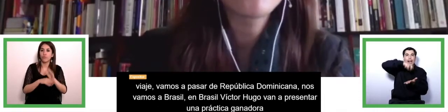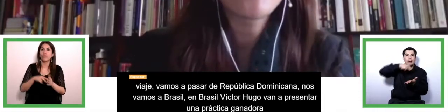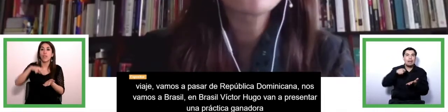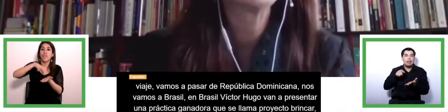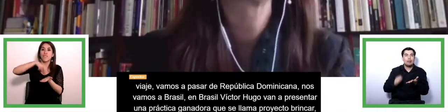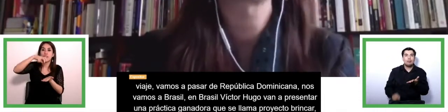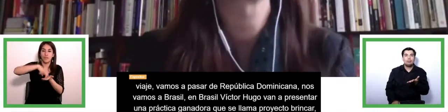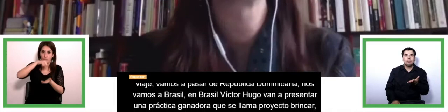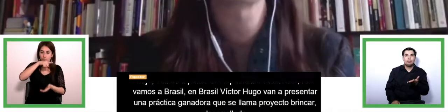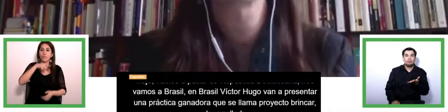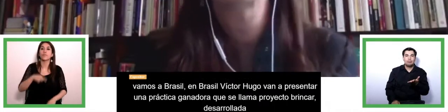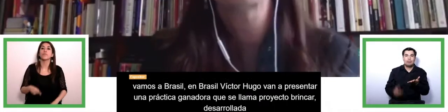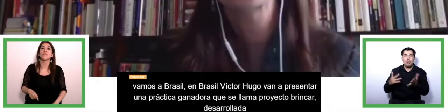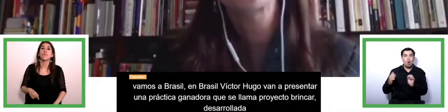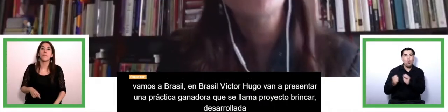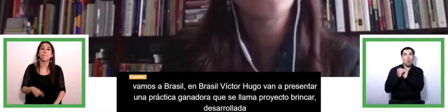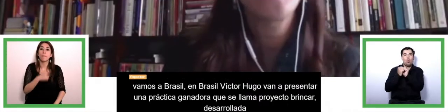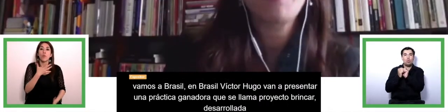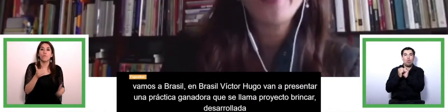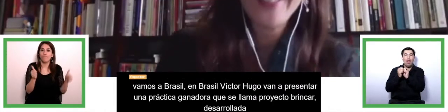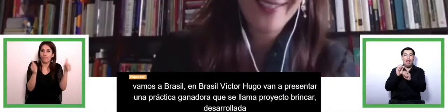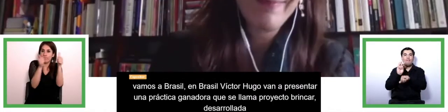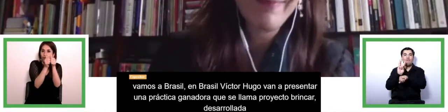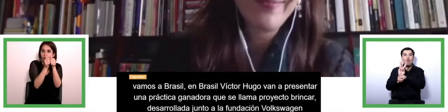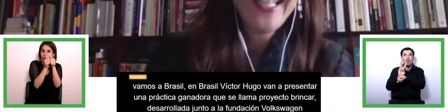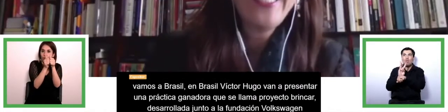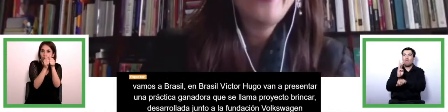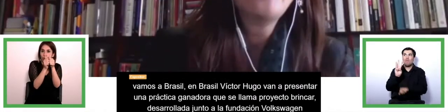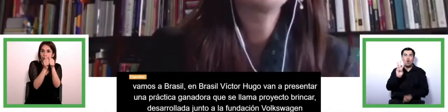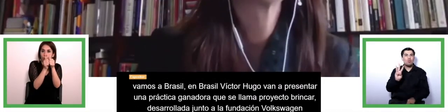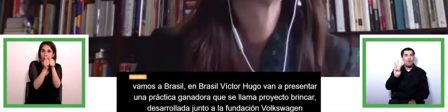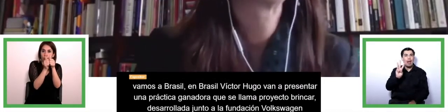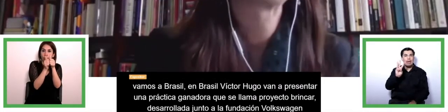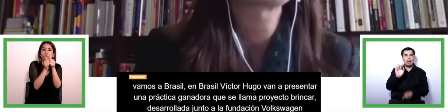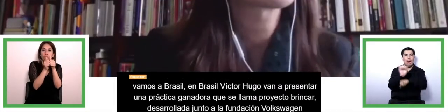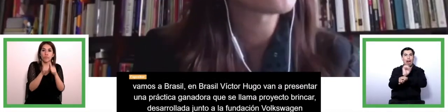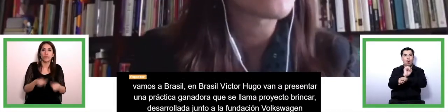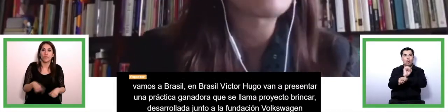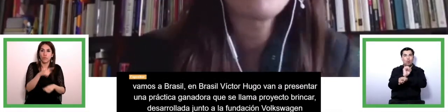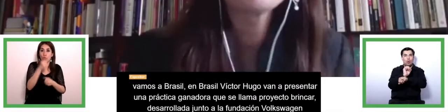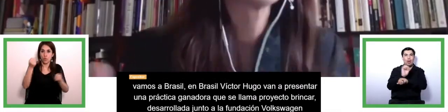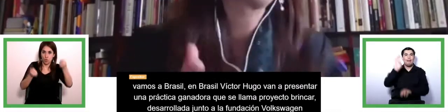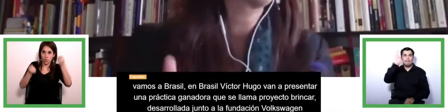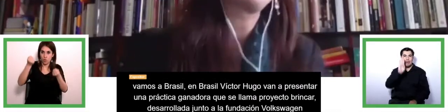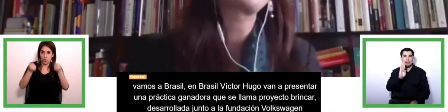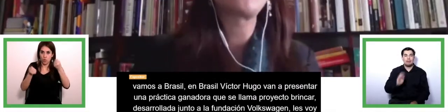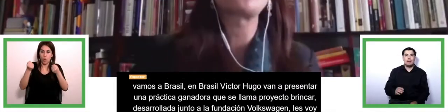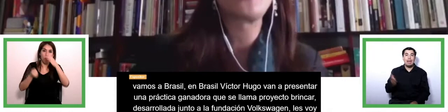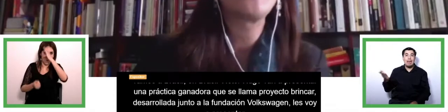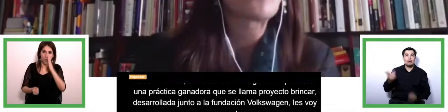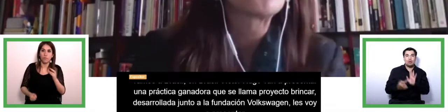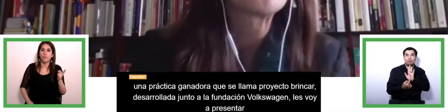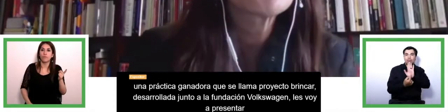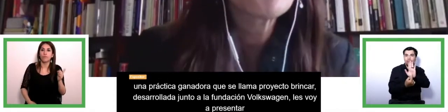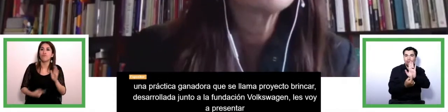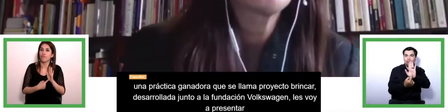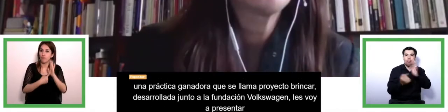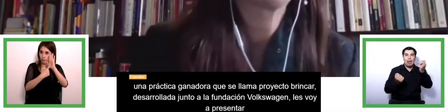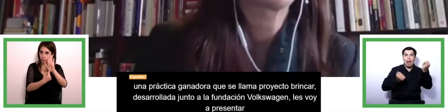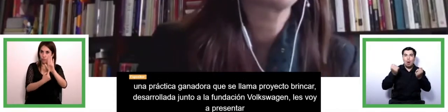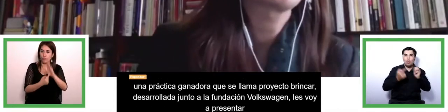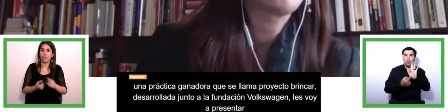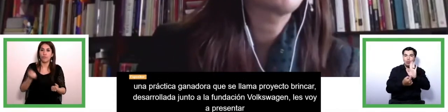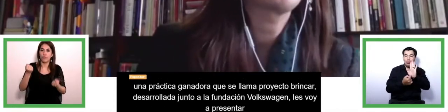Mais Diferenças junto a la Fundación Volkswagen en Brasil. Los voy a presentar primero, ellos van a hacer la presentación en